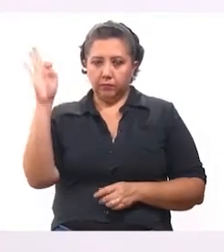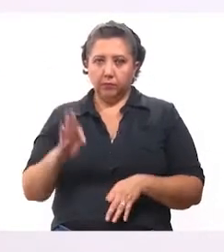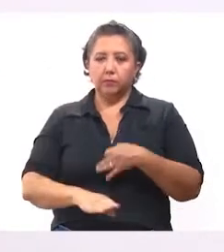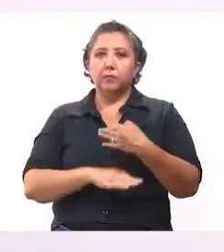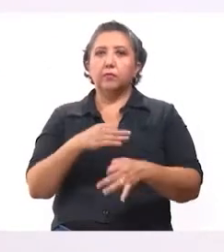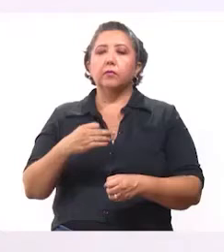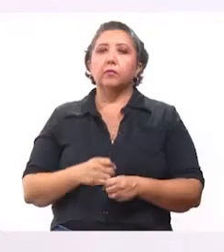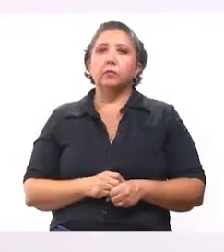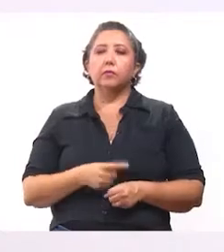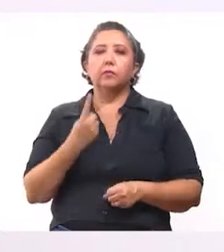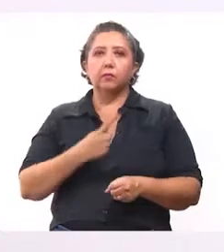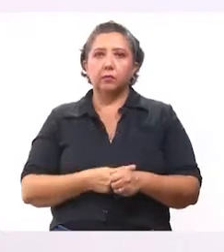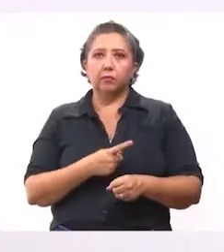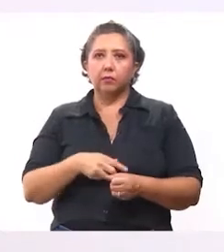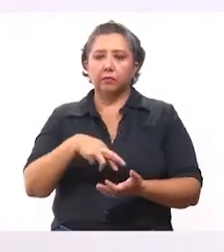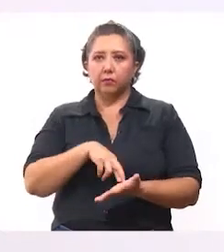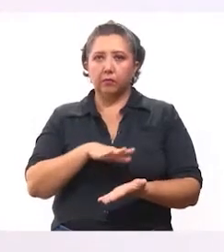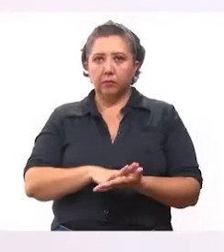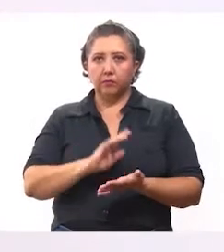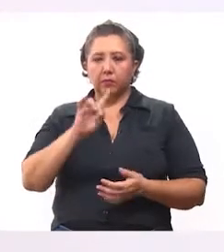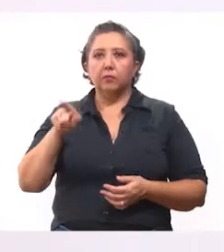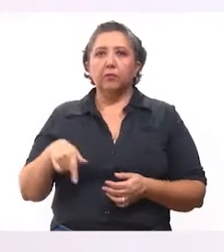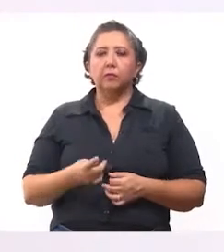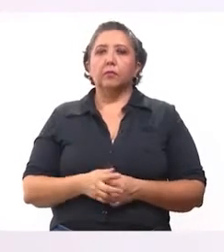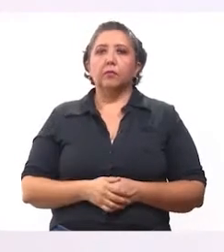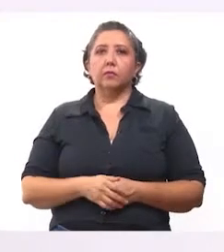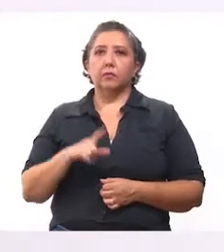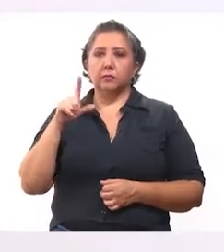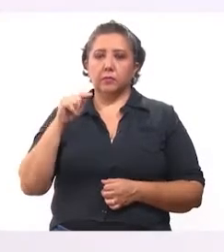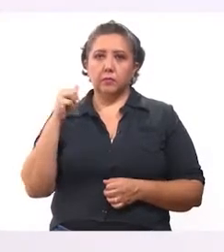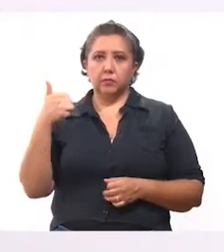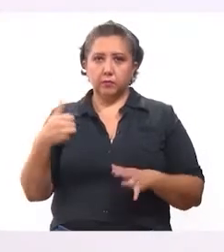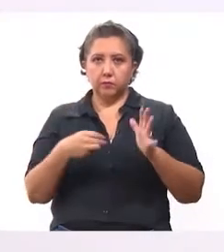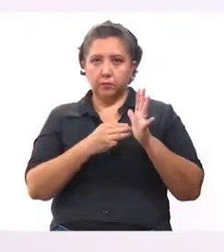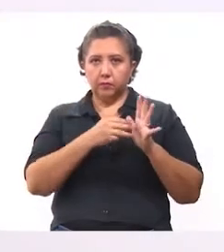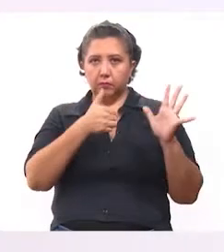91% total de los contagios registrados, que es